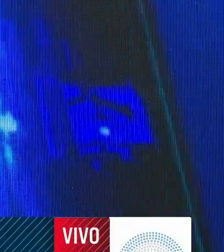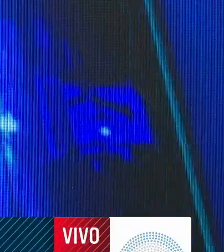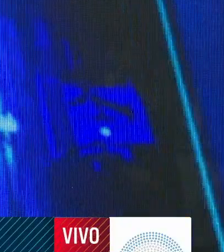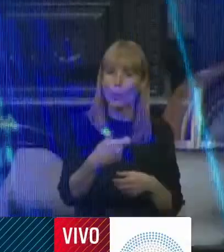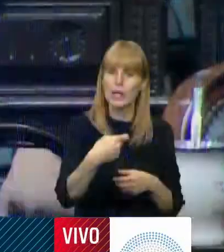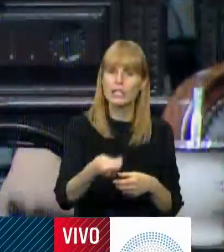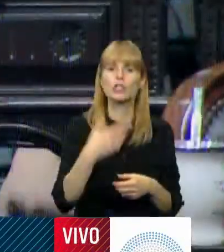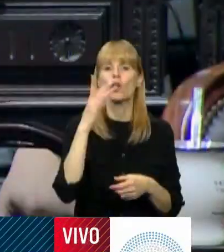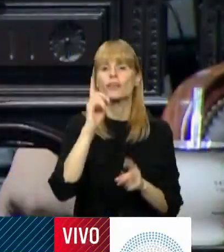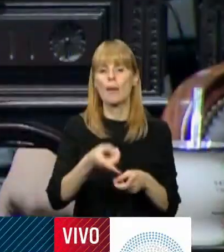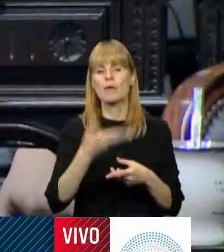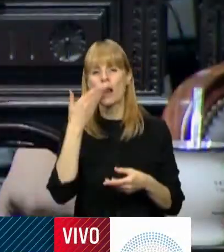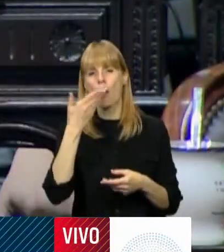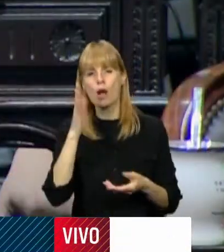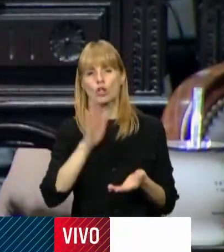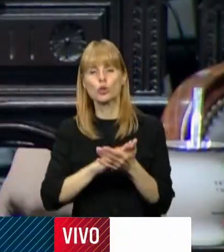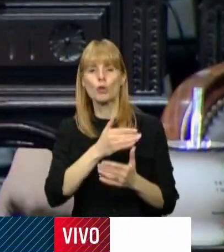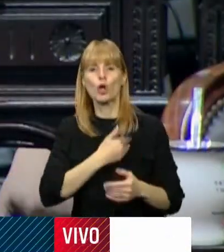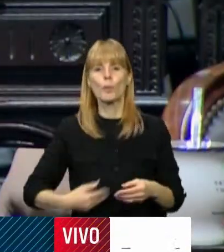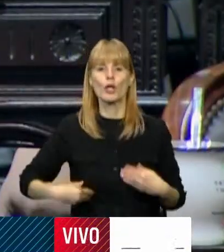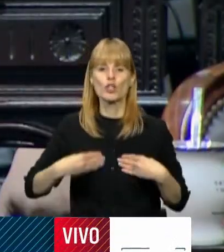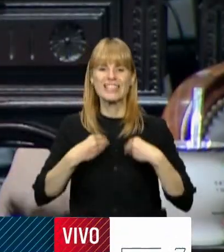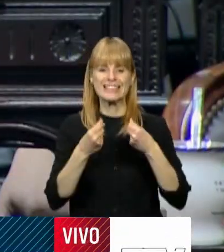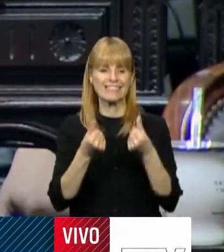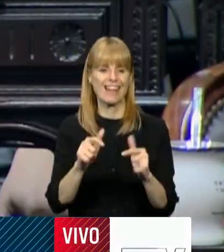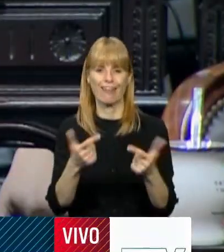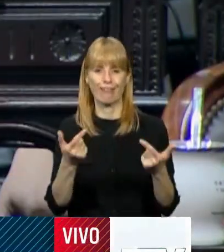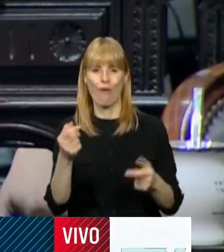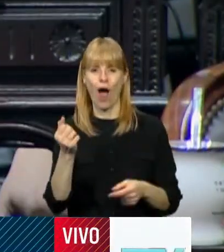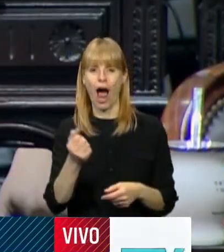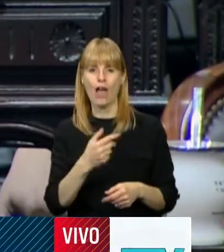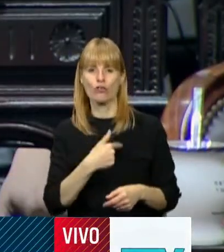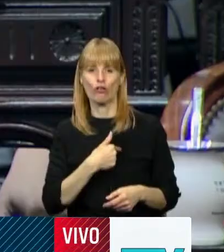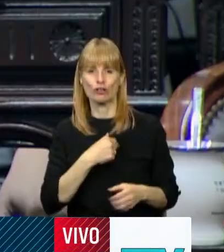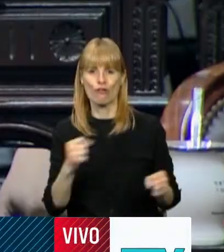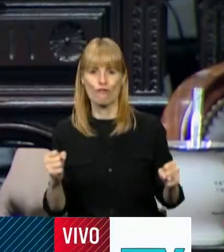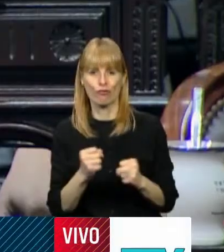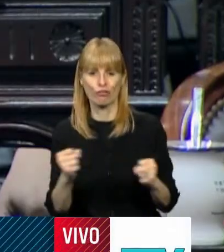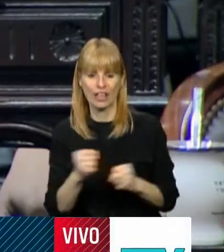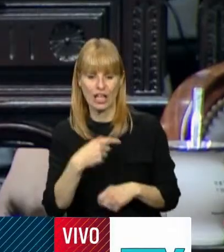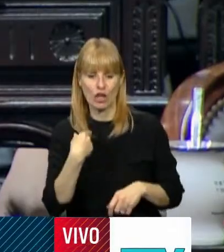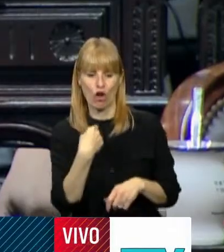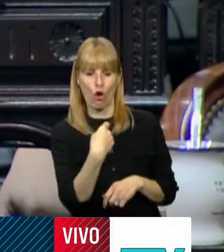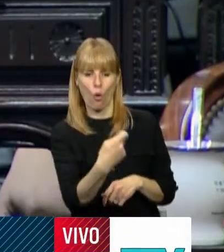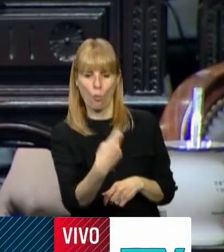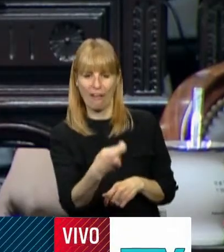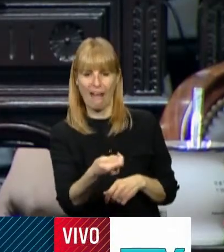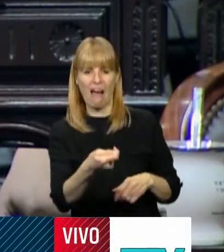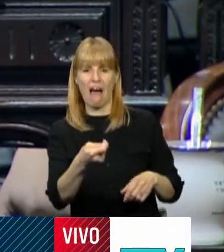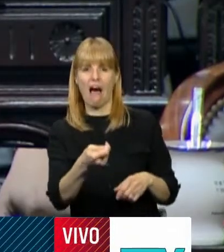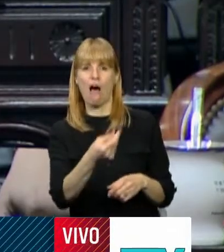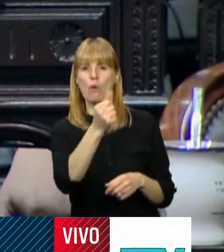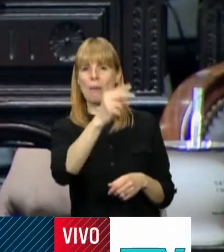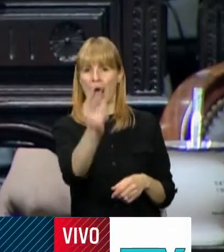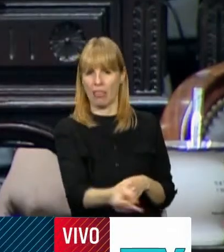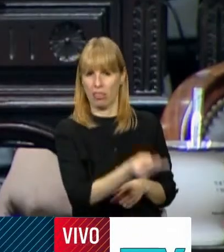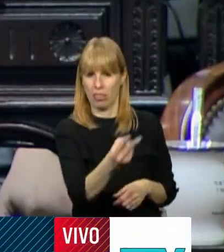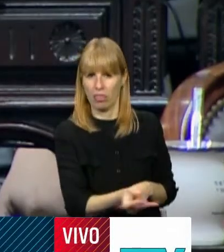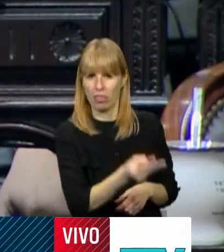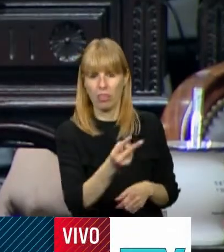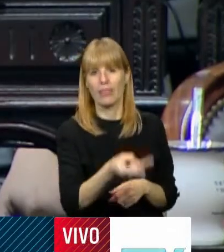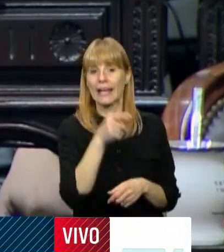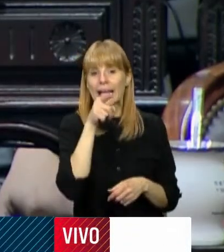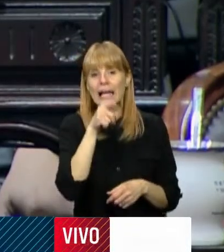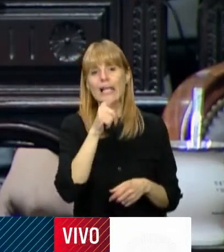de que este gobierno no tiene sensibilidad social con los jubilados, que les pagan más, que no les pagan menos. Y entonces